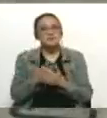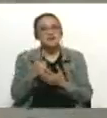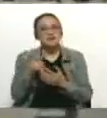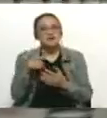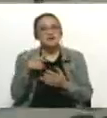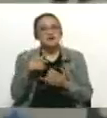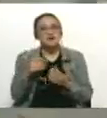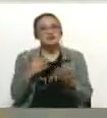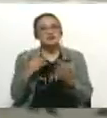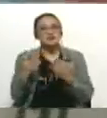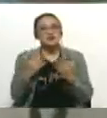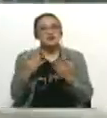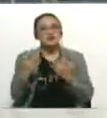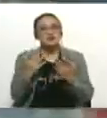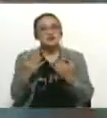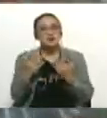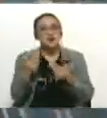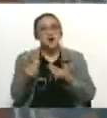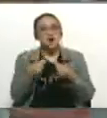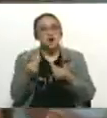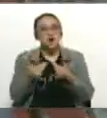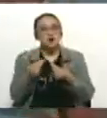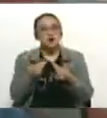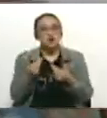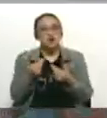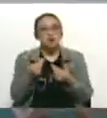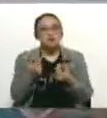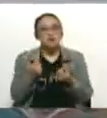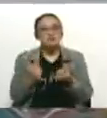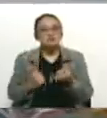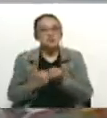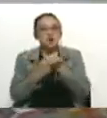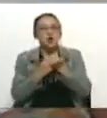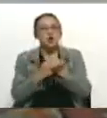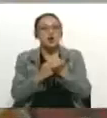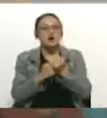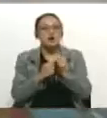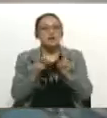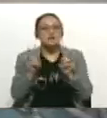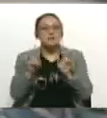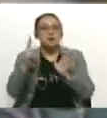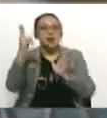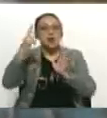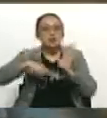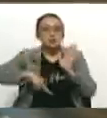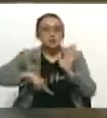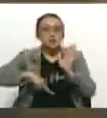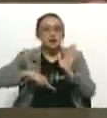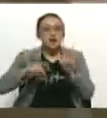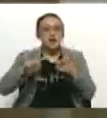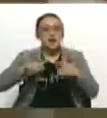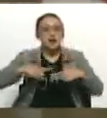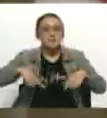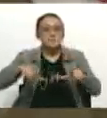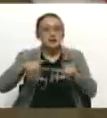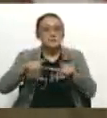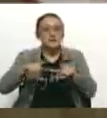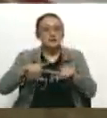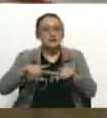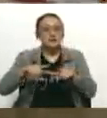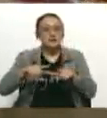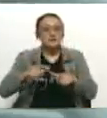feria, de cómo estamos, bueno, impulsando la lectura. Estos espacios, Ernesto, como tú